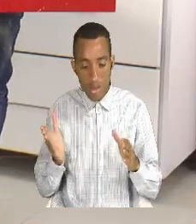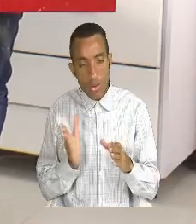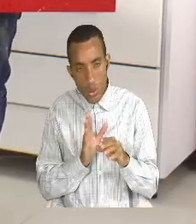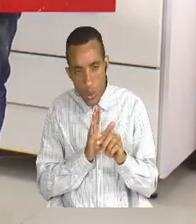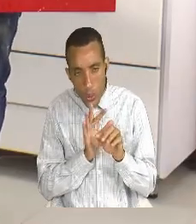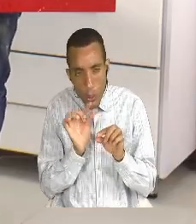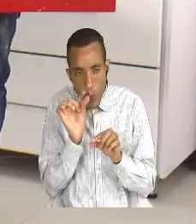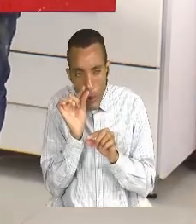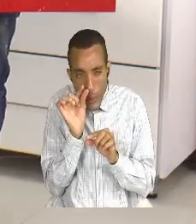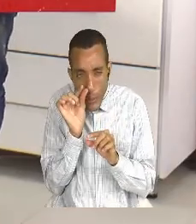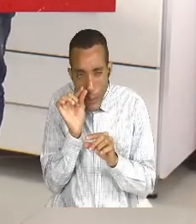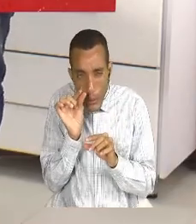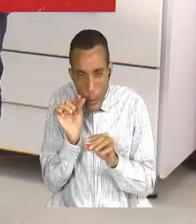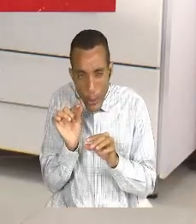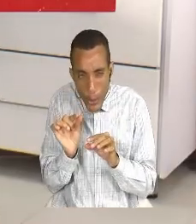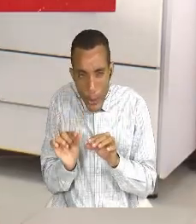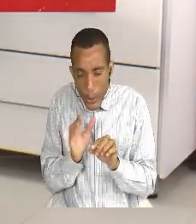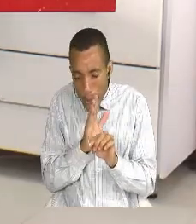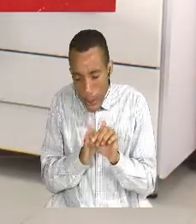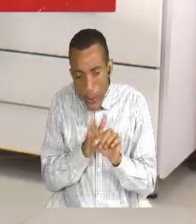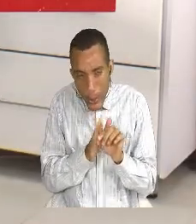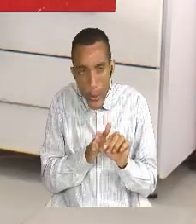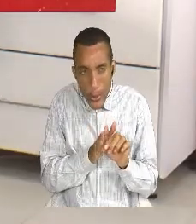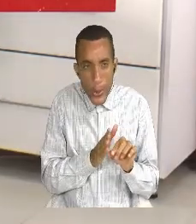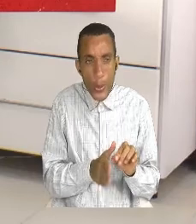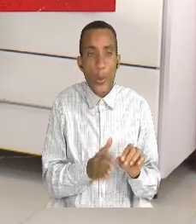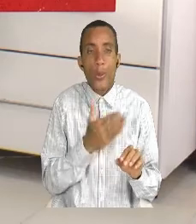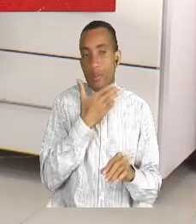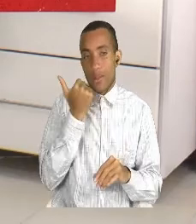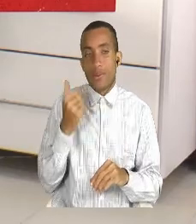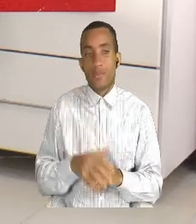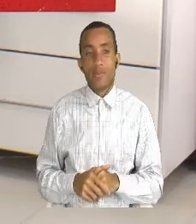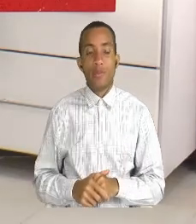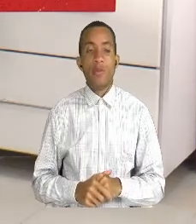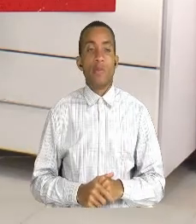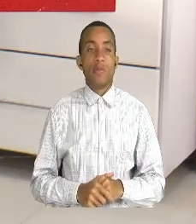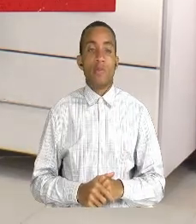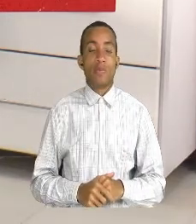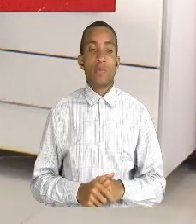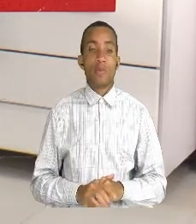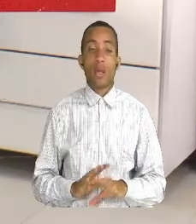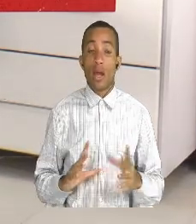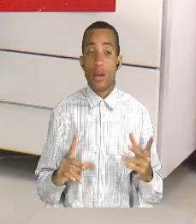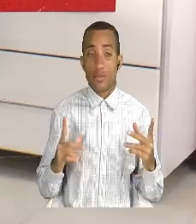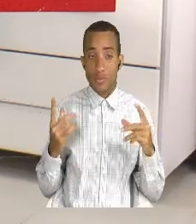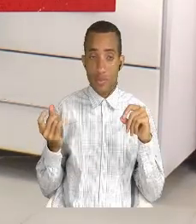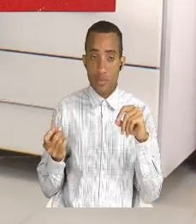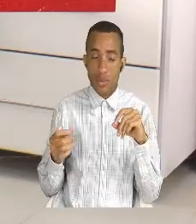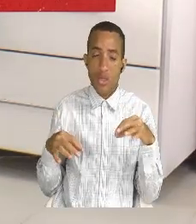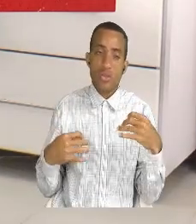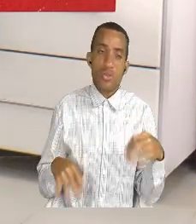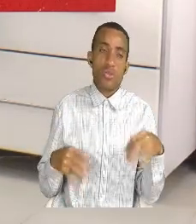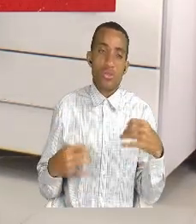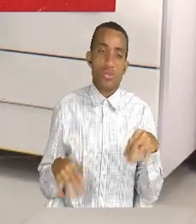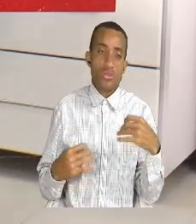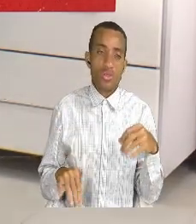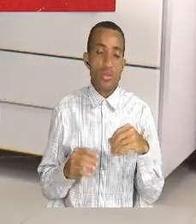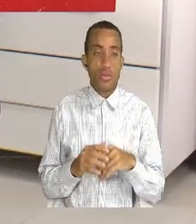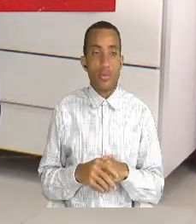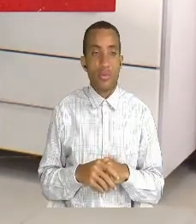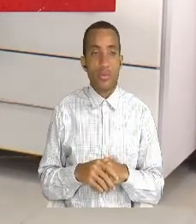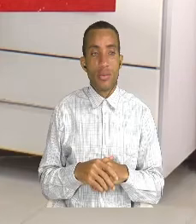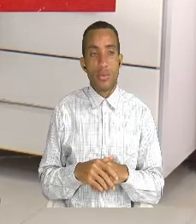gruesos en la comida. Listo, ya tengo lo mío. Ajá. Bueno, ya aquí tenemos, esta preparación es muy sencilla también. Rochi, no sé si me